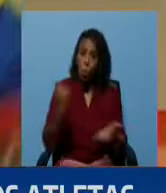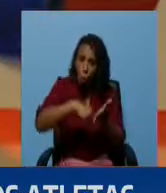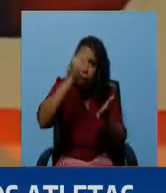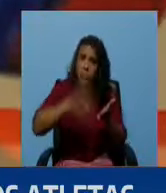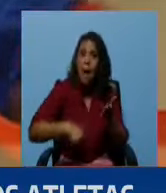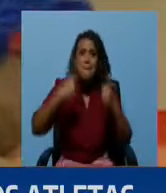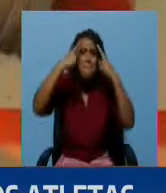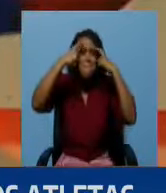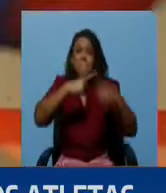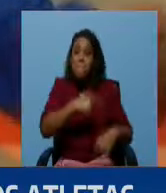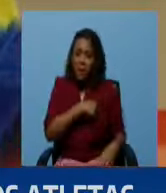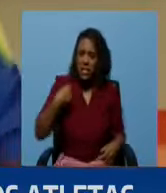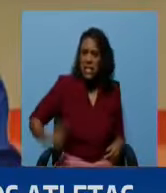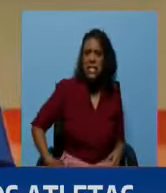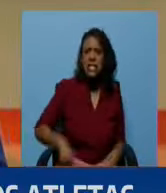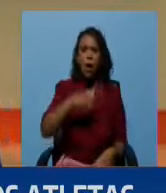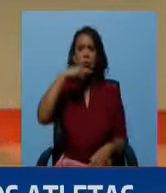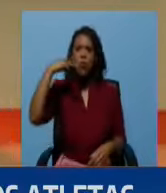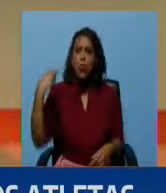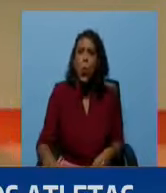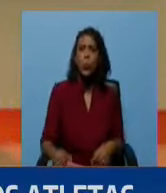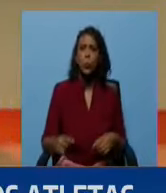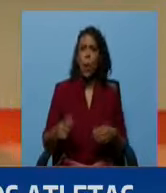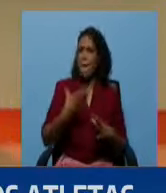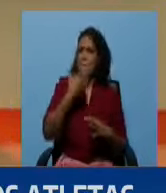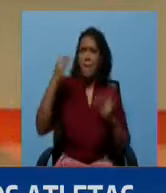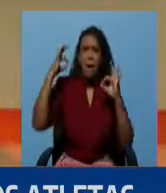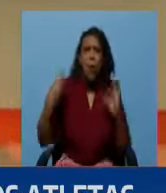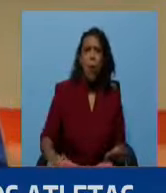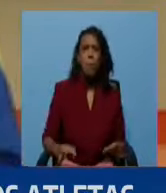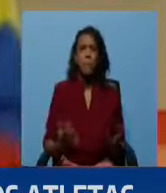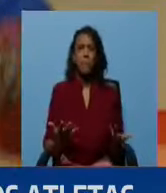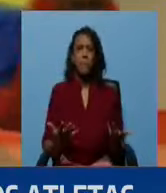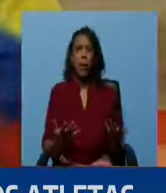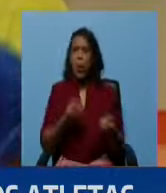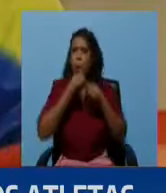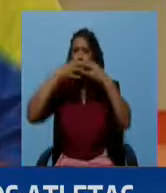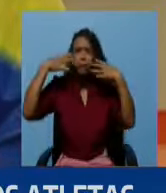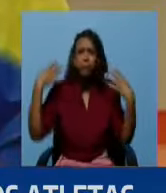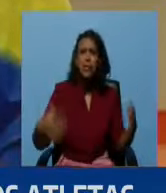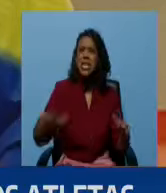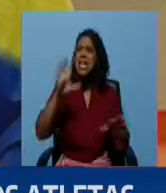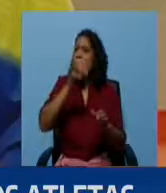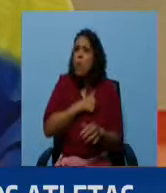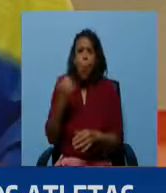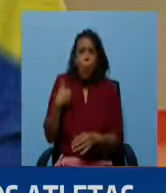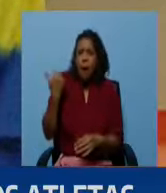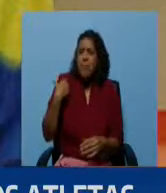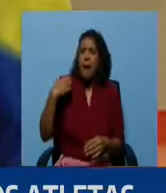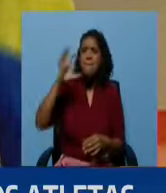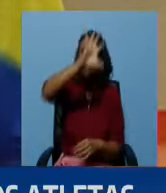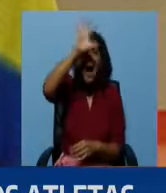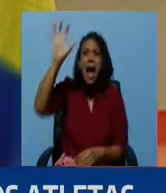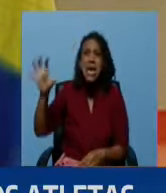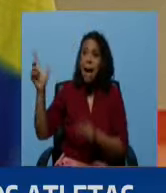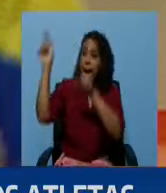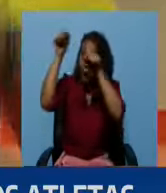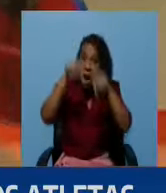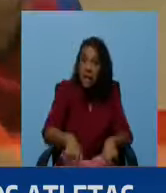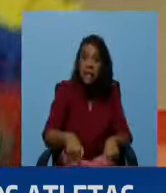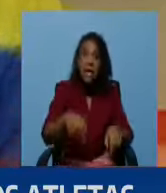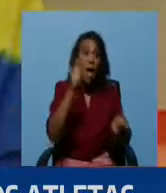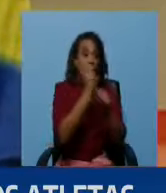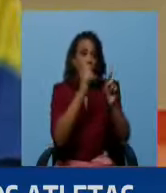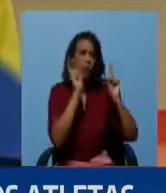Contratemos los mejores chinos, los mejores rusos, los mejores de los mejores de donde vengan, y que vengan aquí